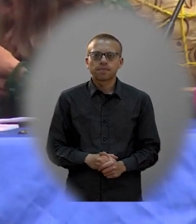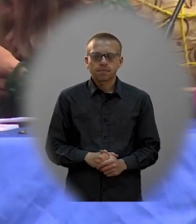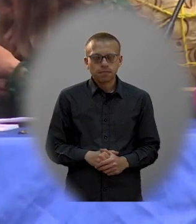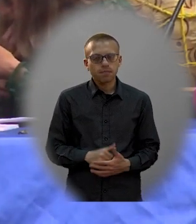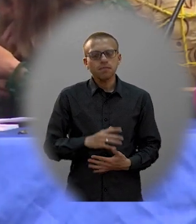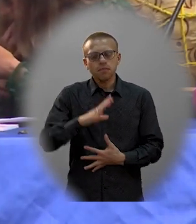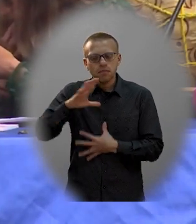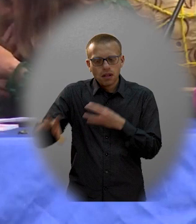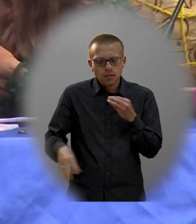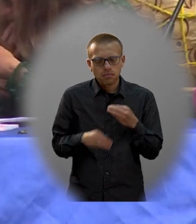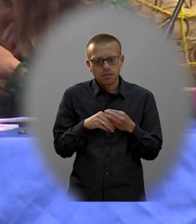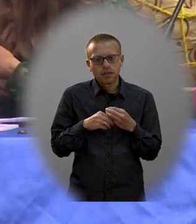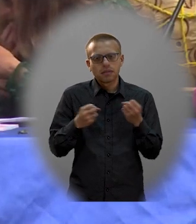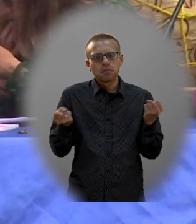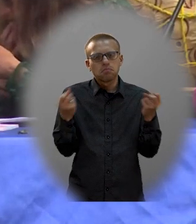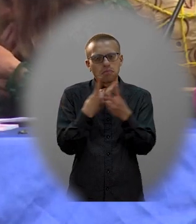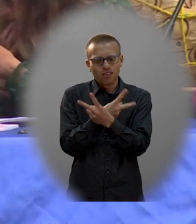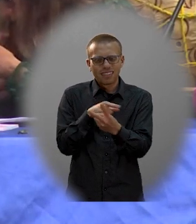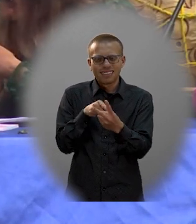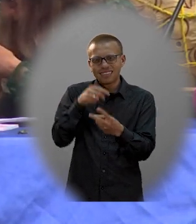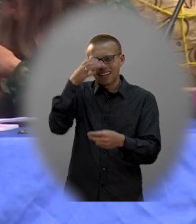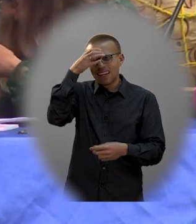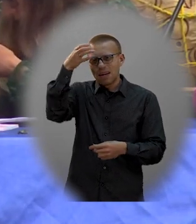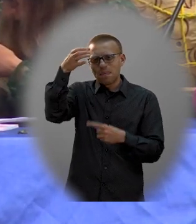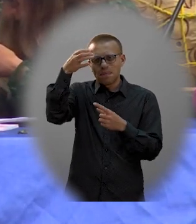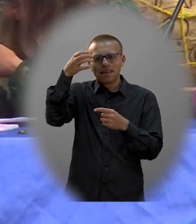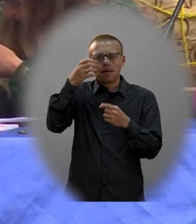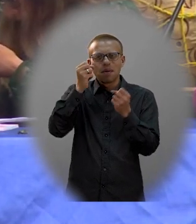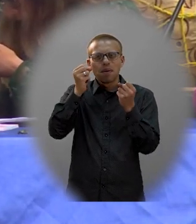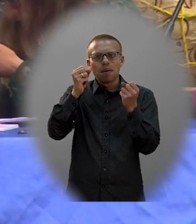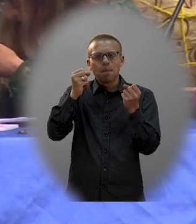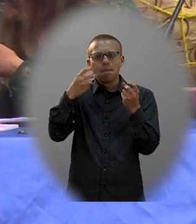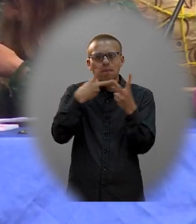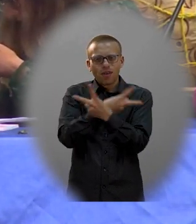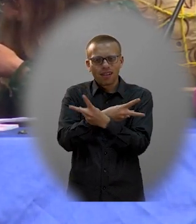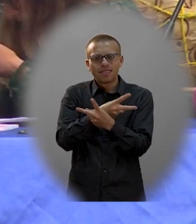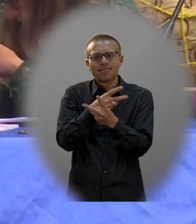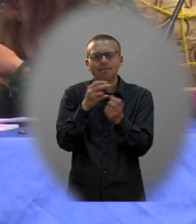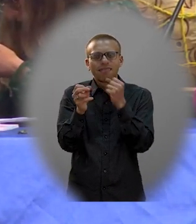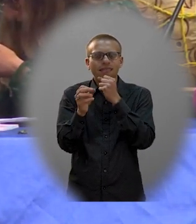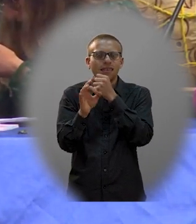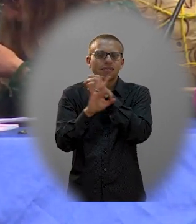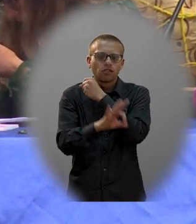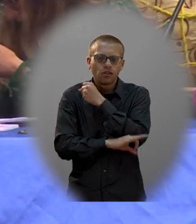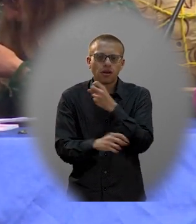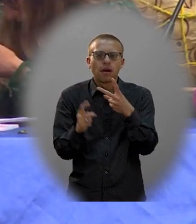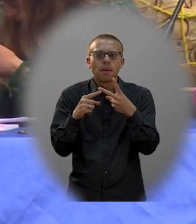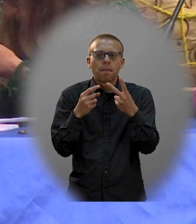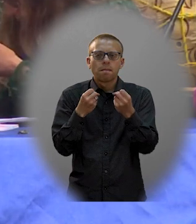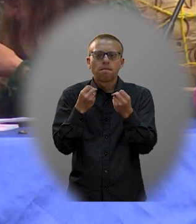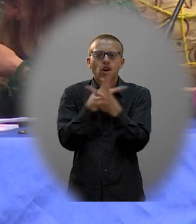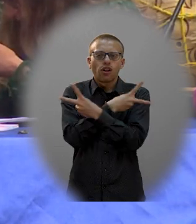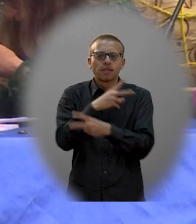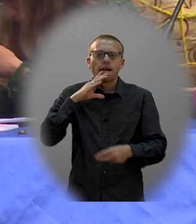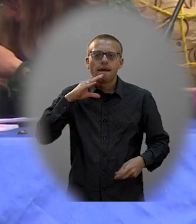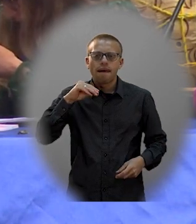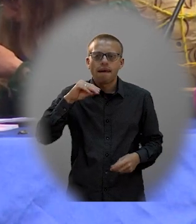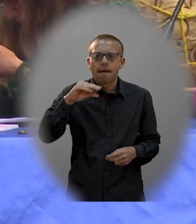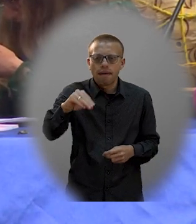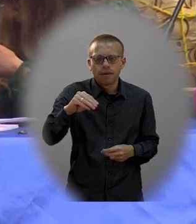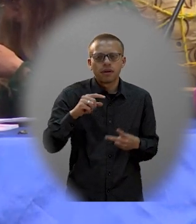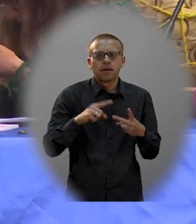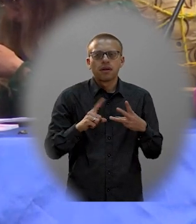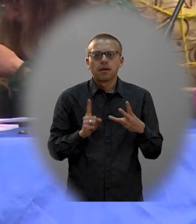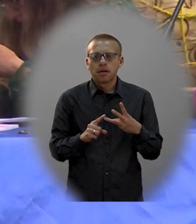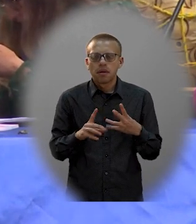También el tema de violencia, ampliar el concepto de violencia psicológica y violencia verbal, incluyendo el no reconocimiento de las